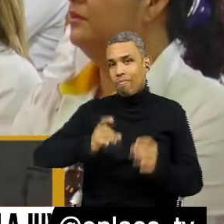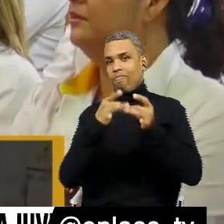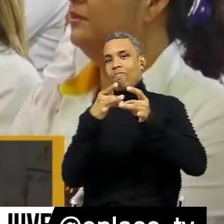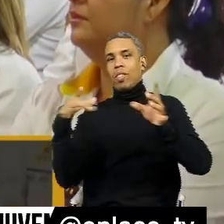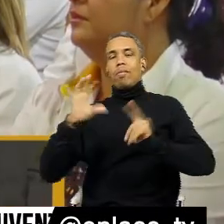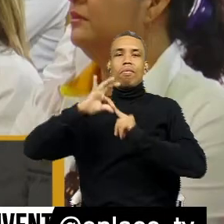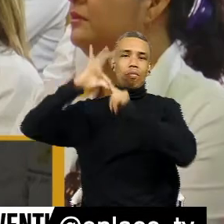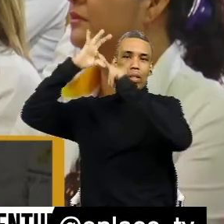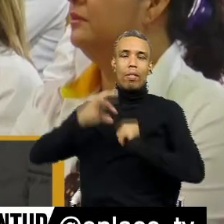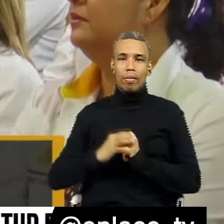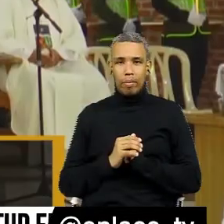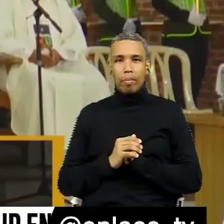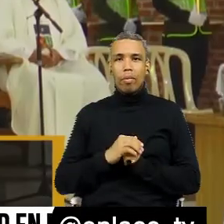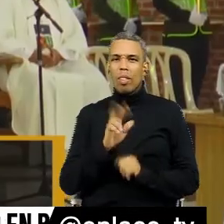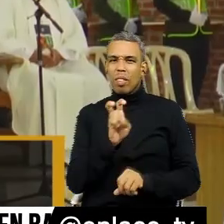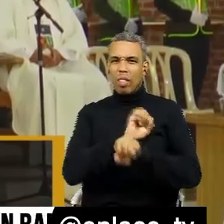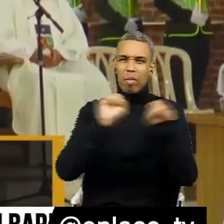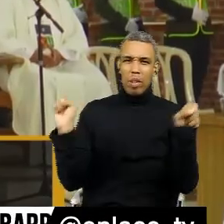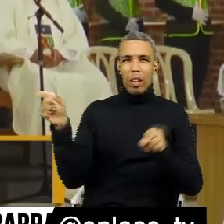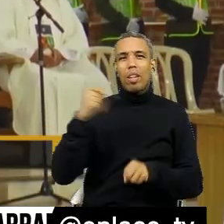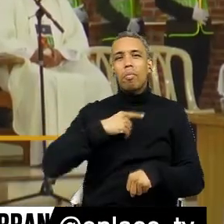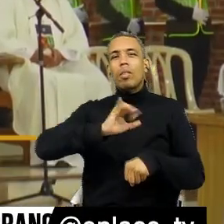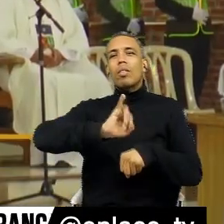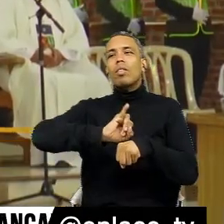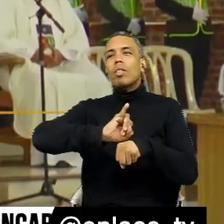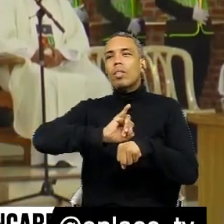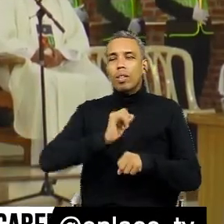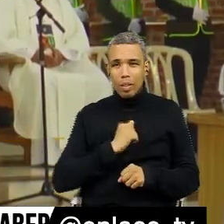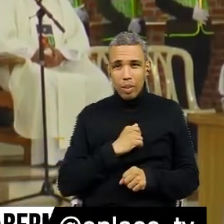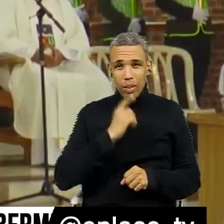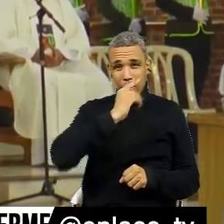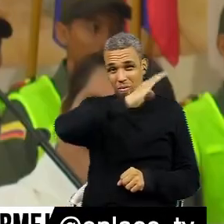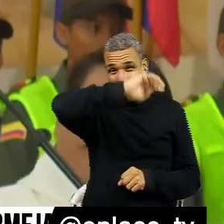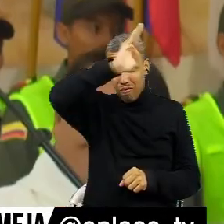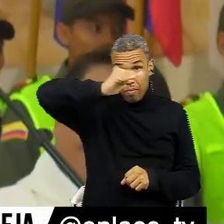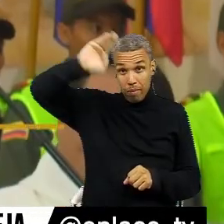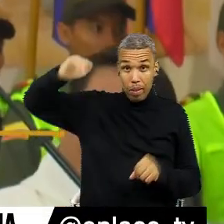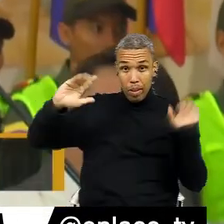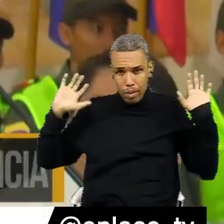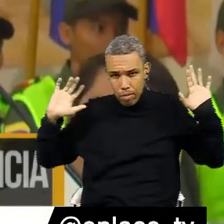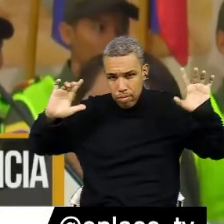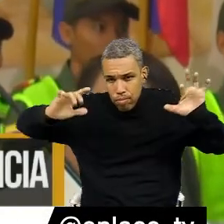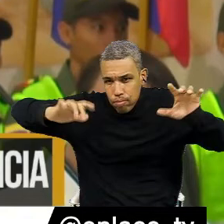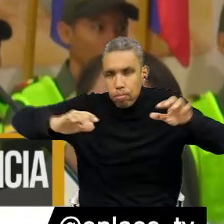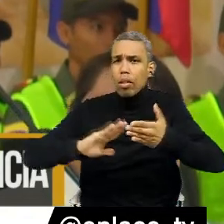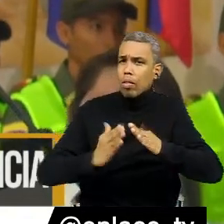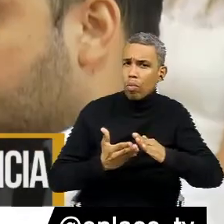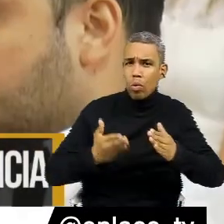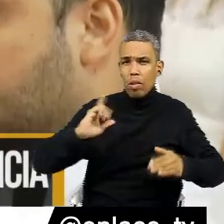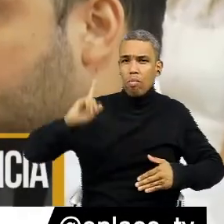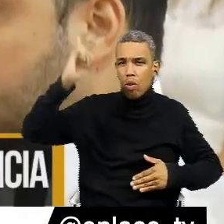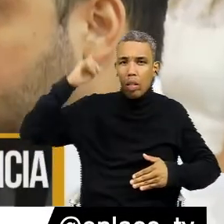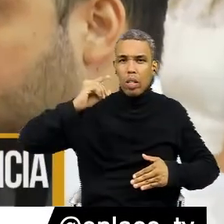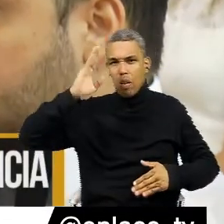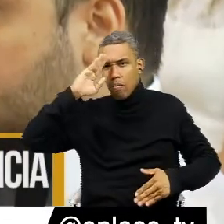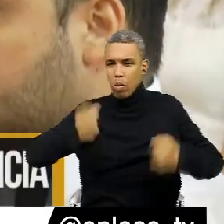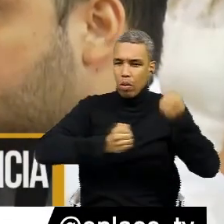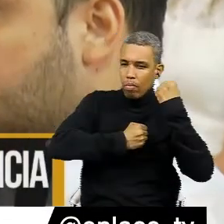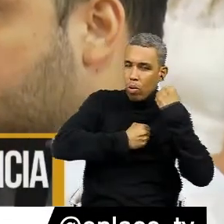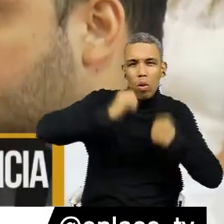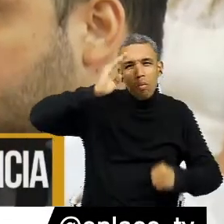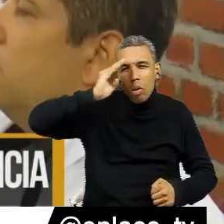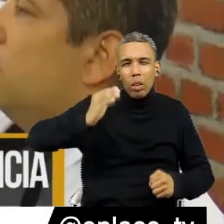se dieron cita en la Iglesia Sagrada Corazón de Jesús. Allí, con una eucaristía, líderes políticos, comunidad en general, fuerzas militares de policía y